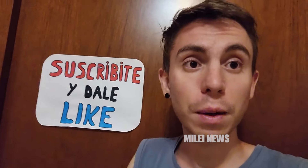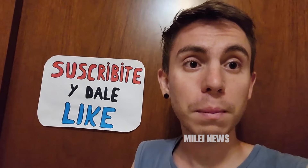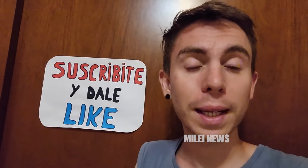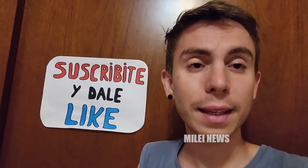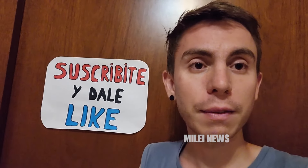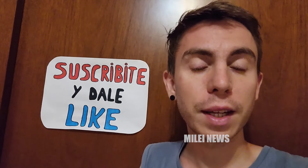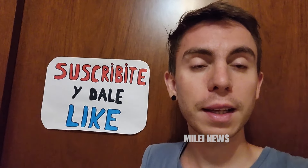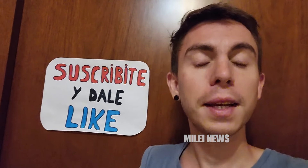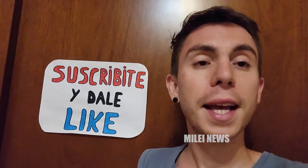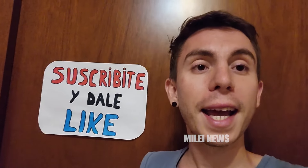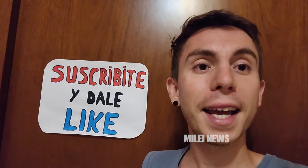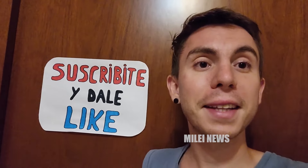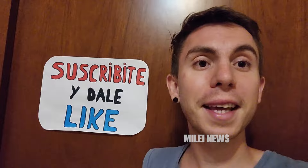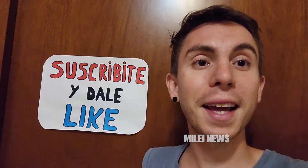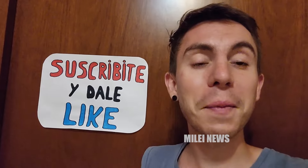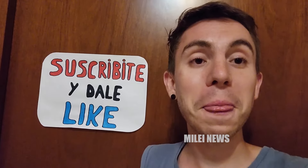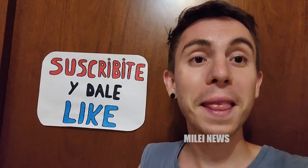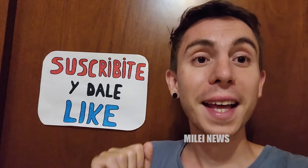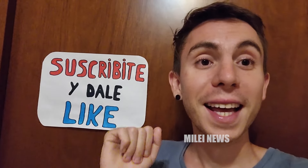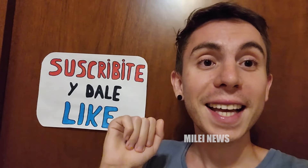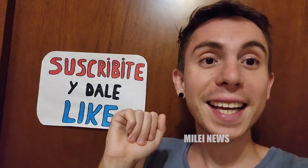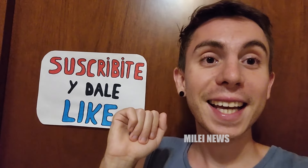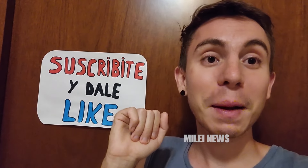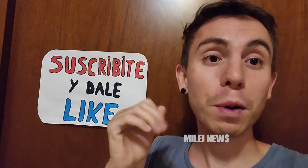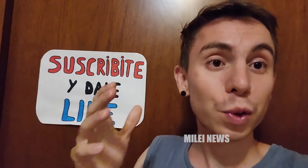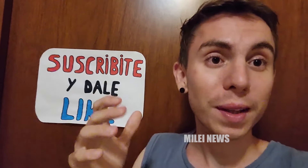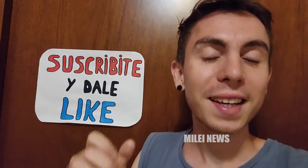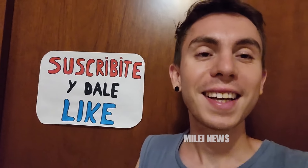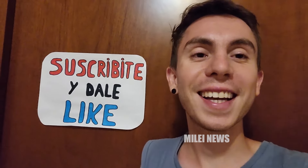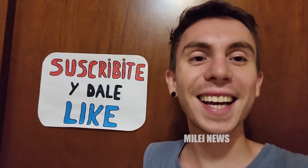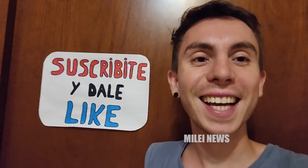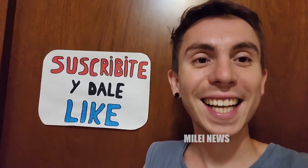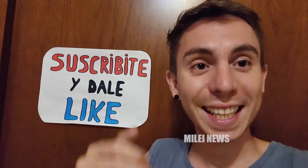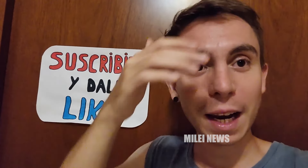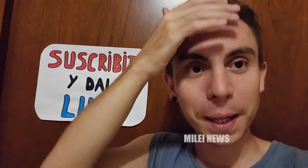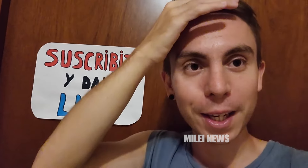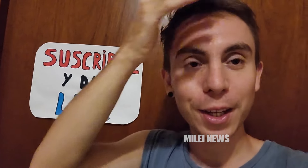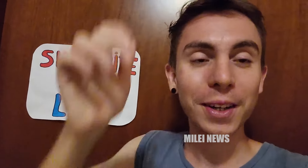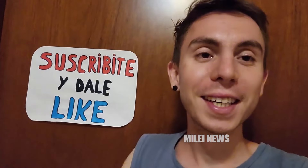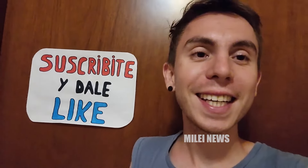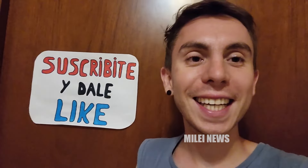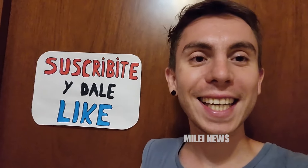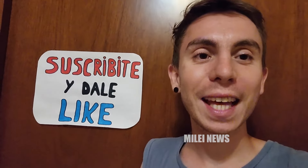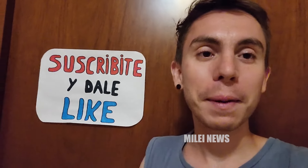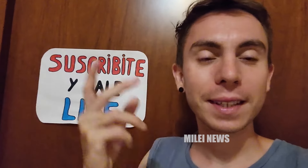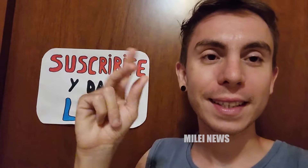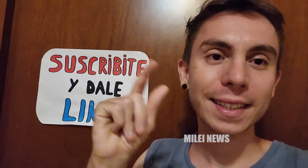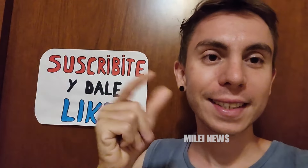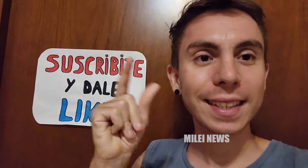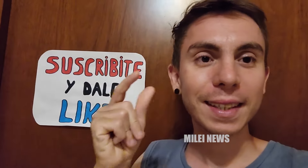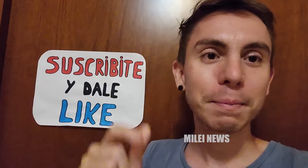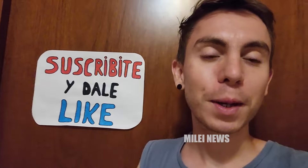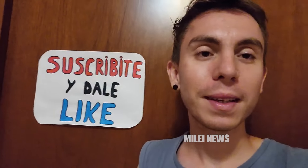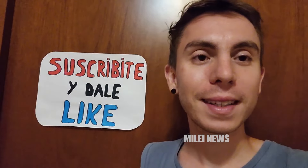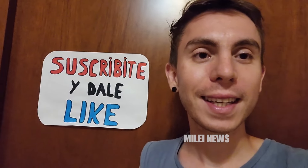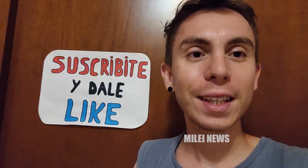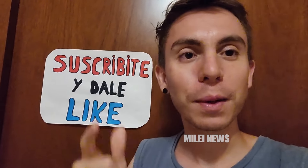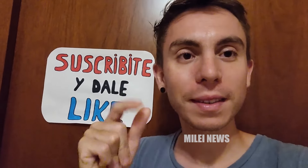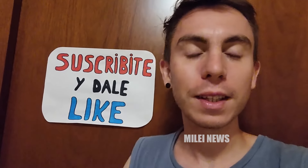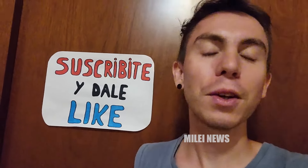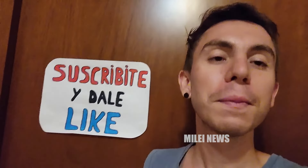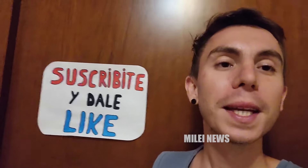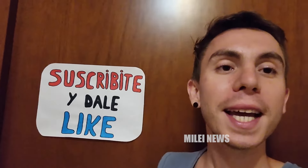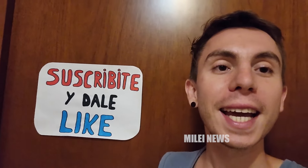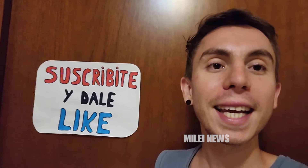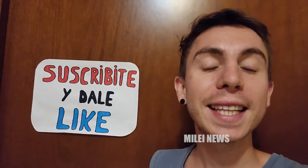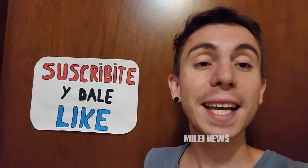más tengo bastante frente este eh por suerte literalmente lo digo y además en por el doble